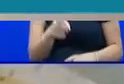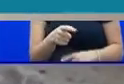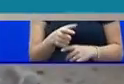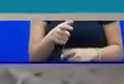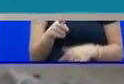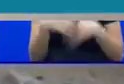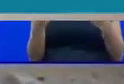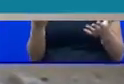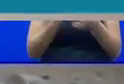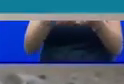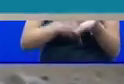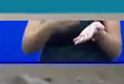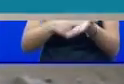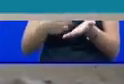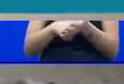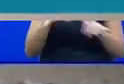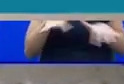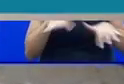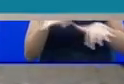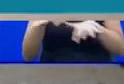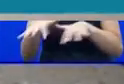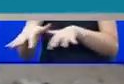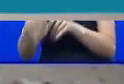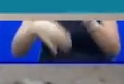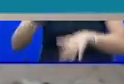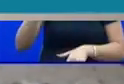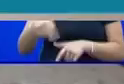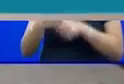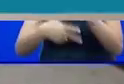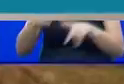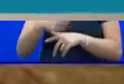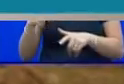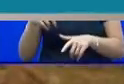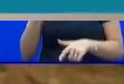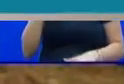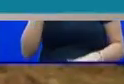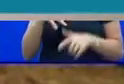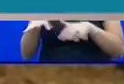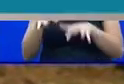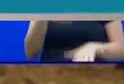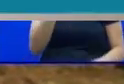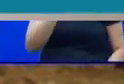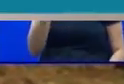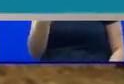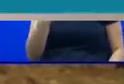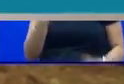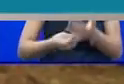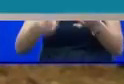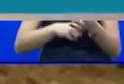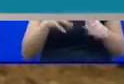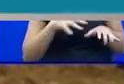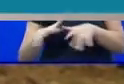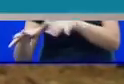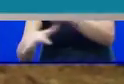imágenes y parece verdaderamente de película, provocó pánico en la isla turística de Lombok. Este movimiento sísmico tuvo más